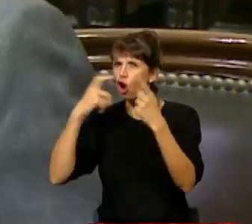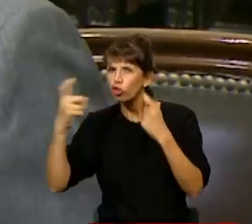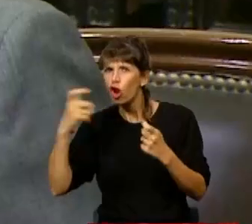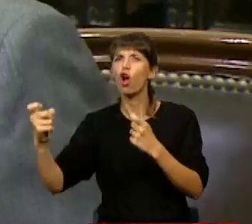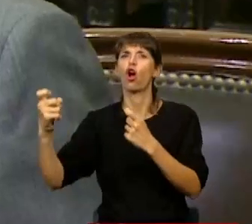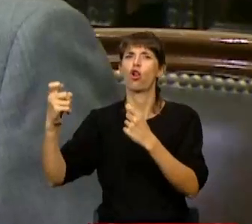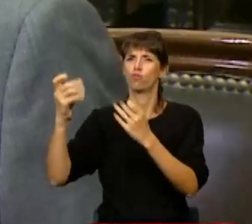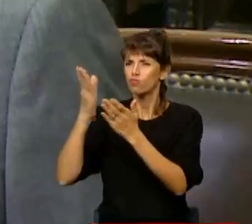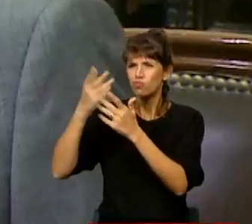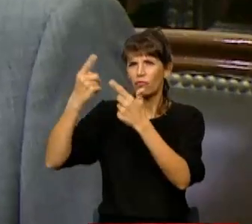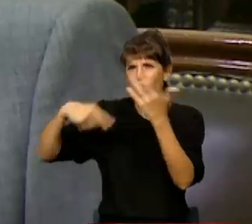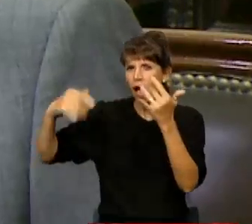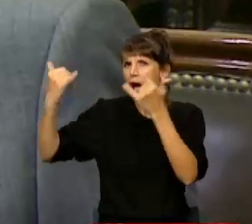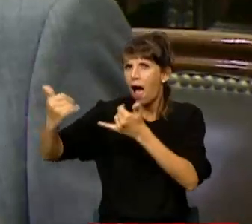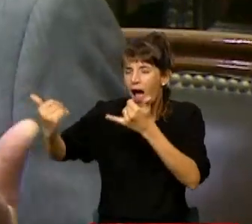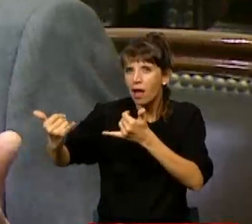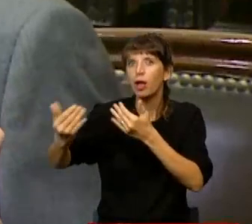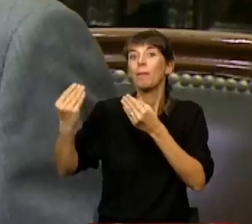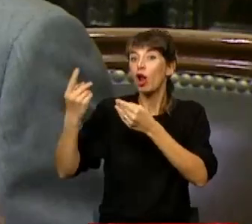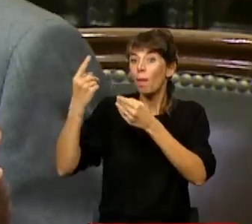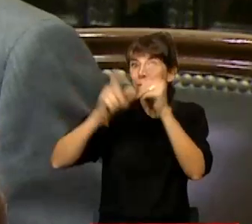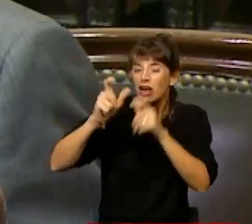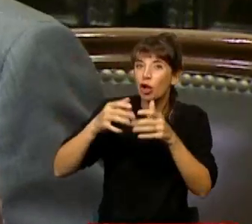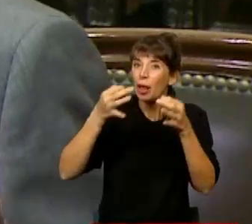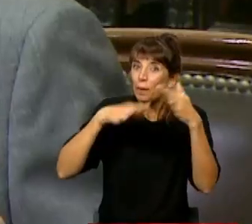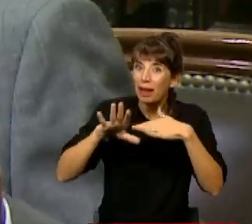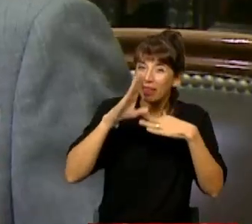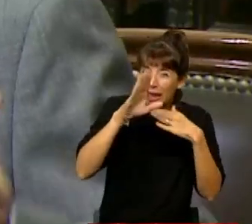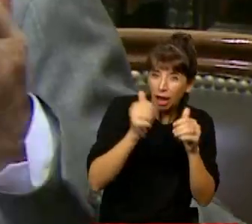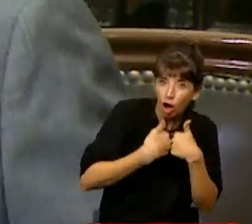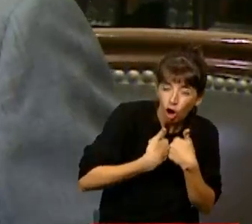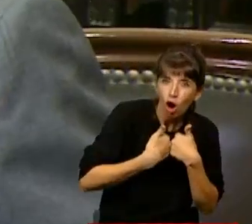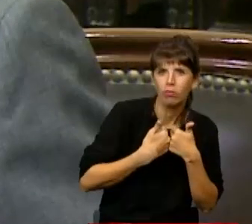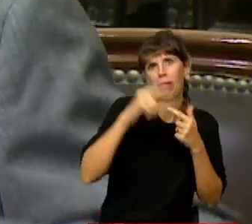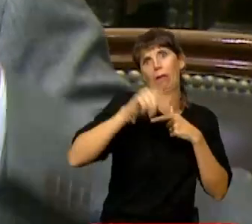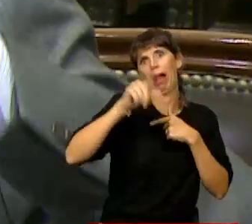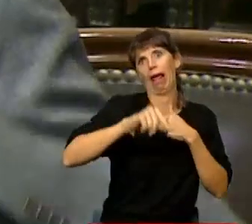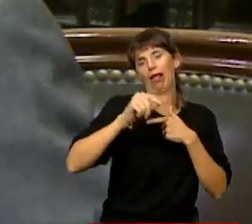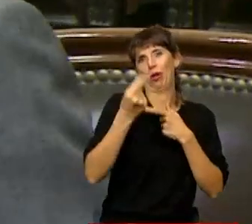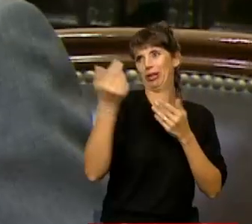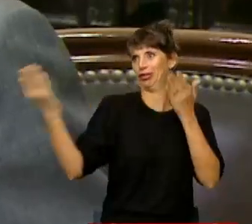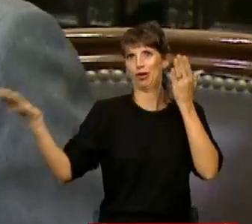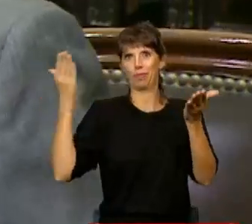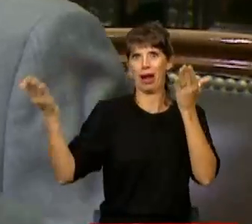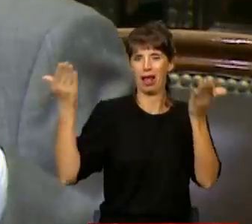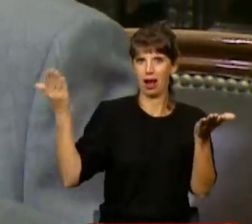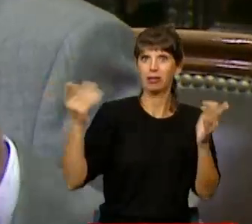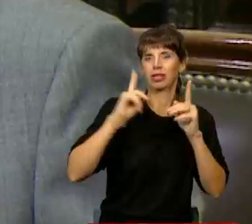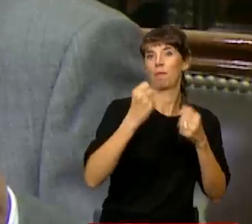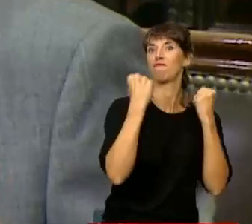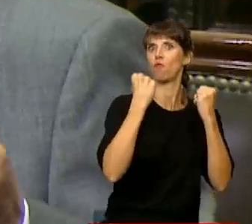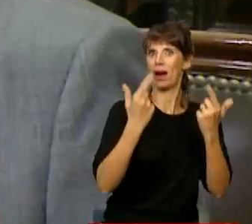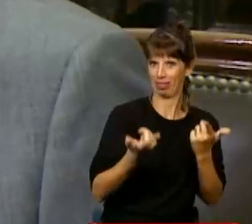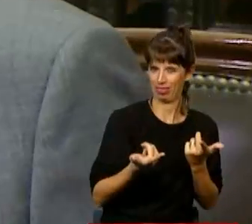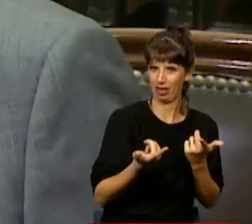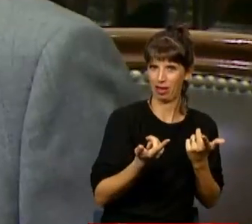tienen regulación, y los muchachos que te la venden por atrás no tienen nada de eso, te la pueden vender mucho más barata y mucho más poderosa y con